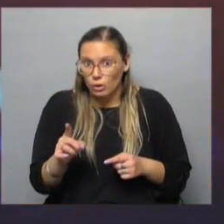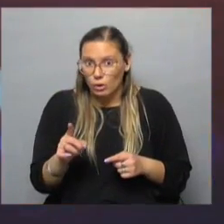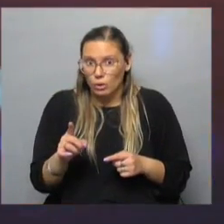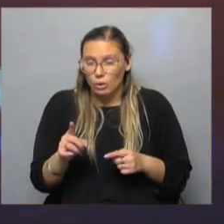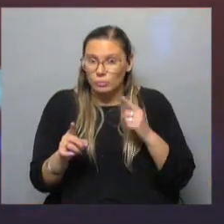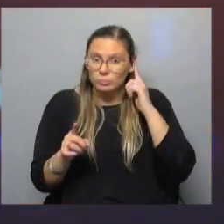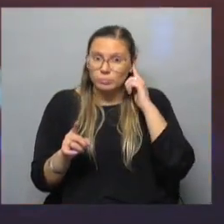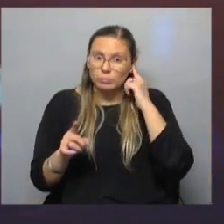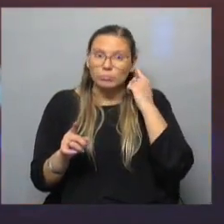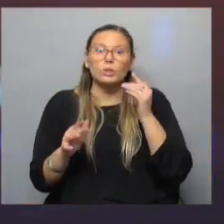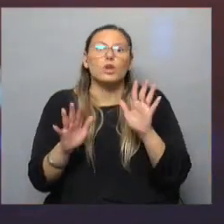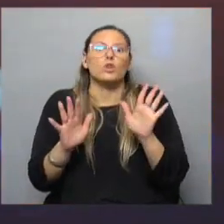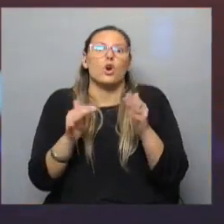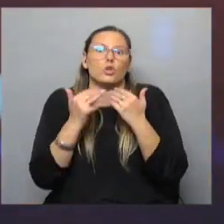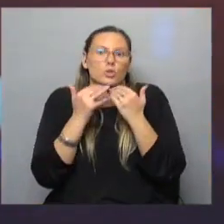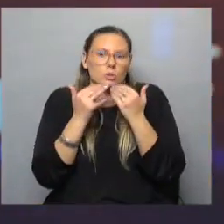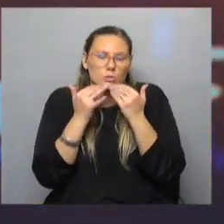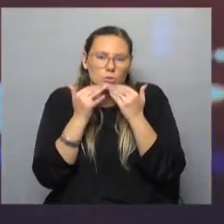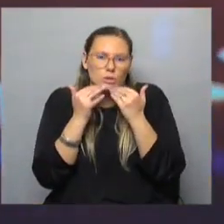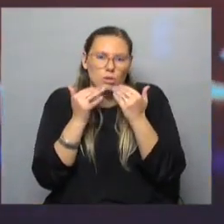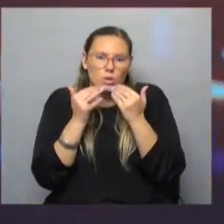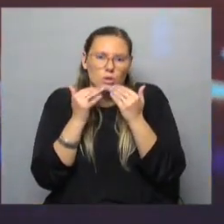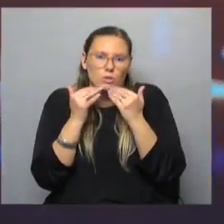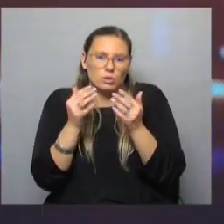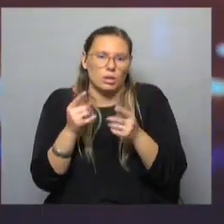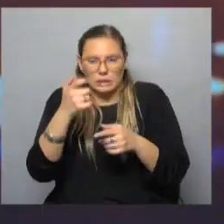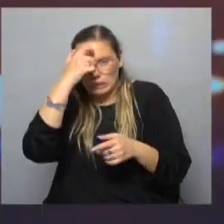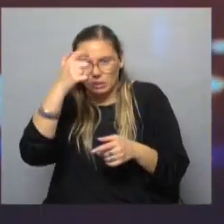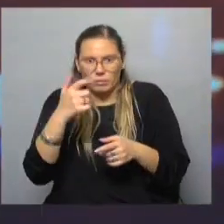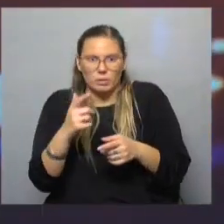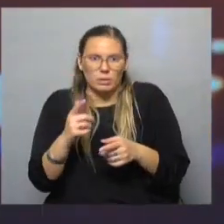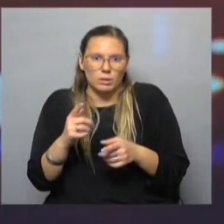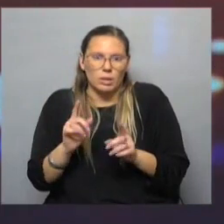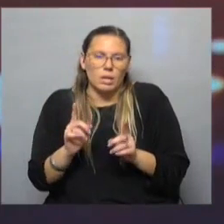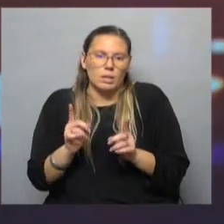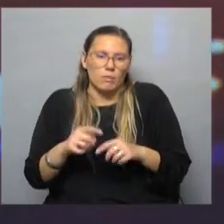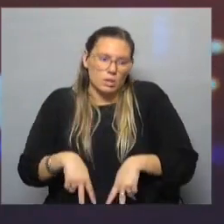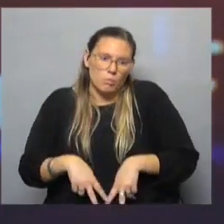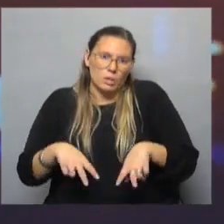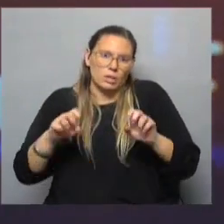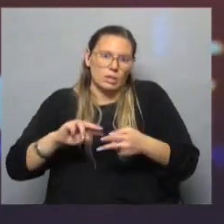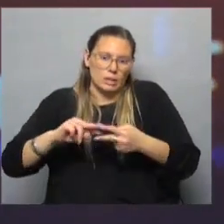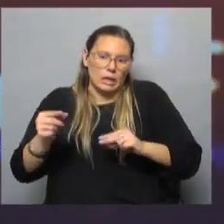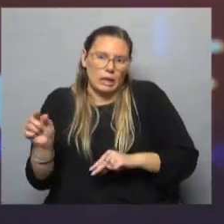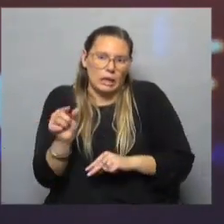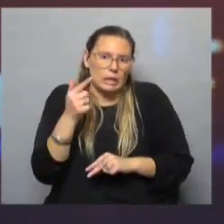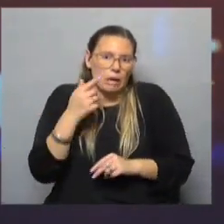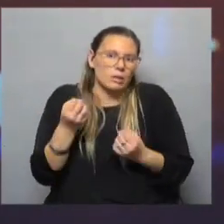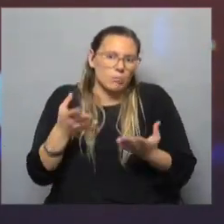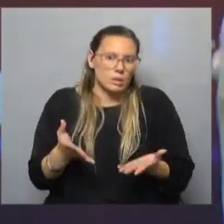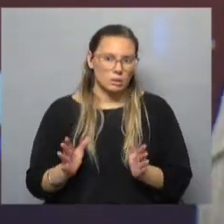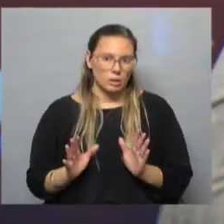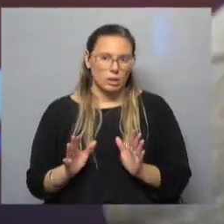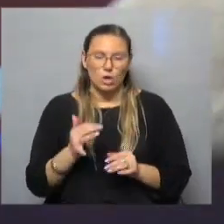O, no sé, no sabemos si no está certificado, supongo que tendría que ser estudiado genéticamente. No sabemos